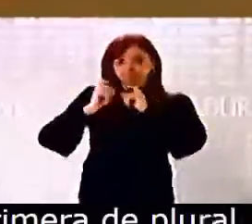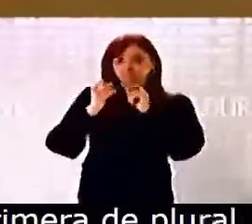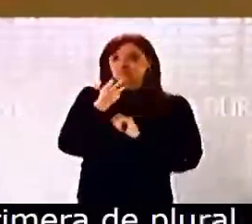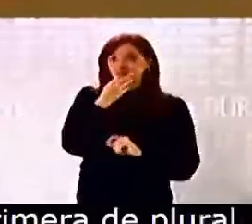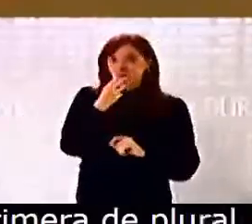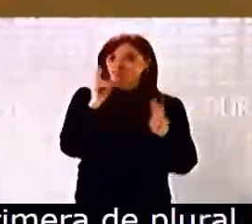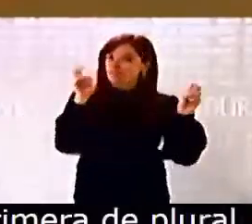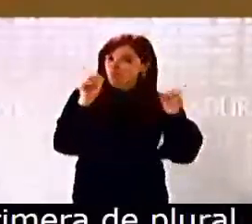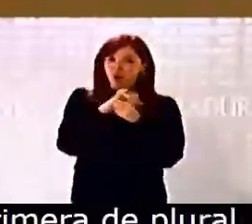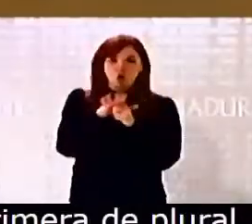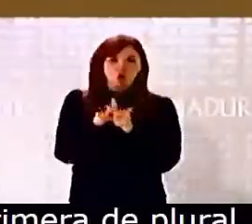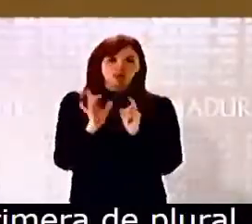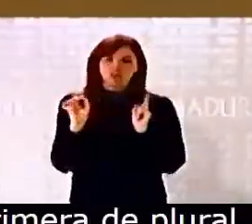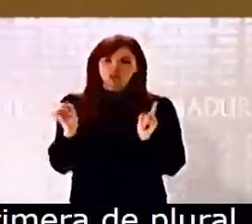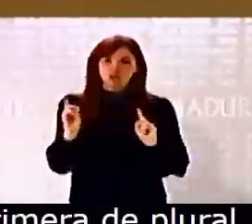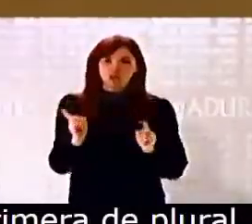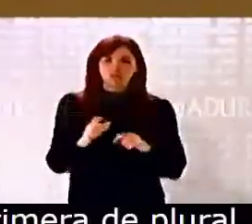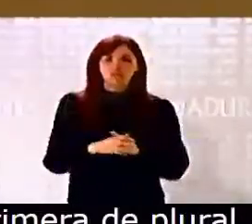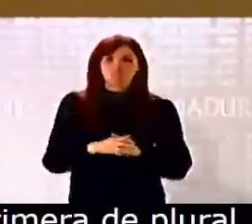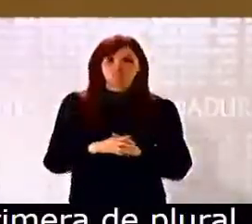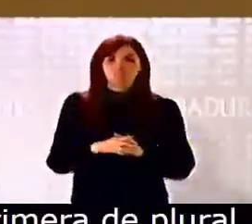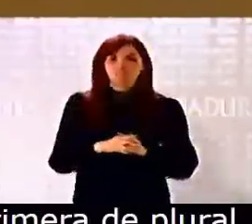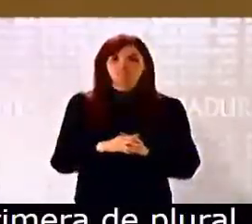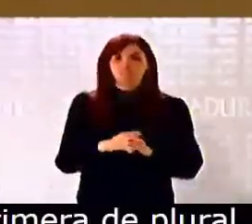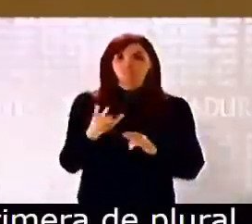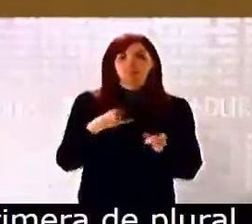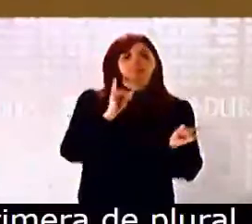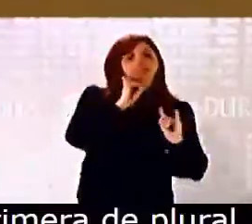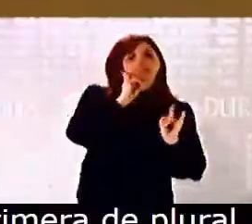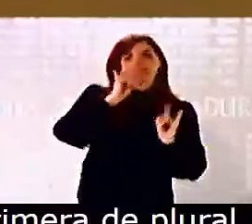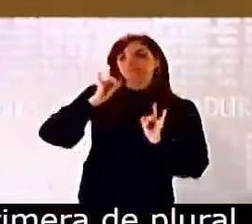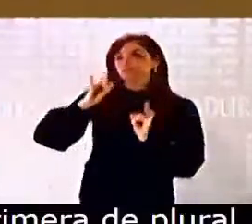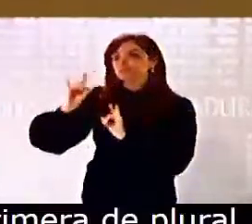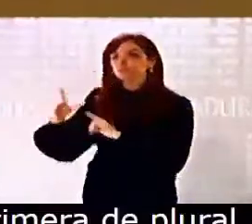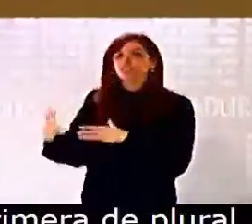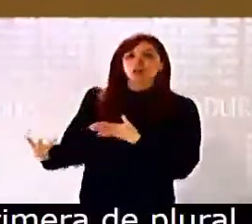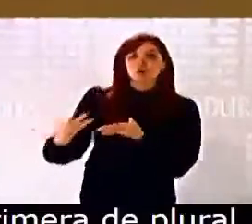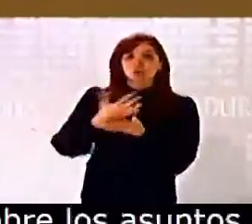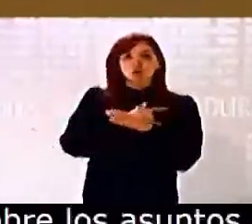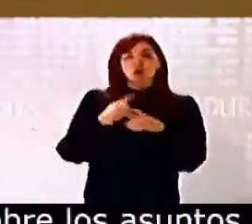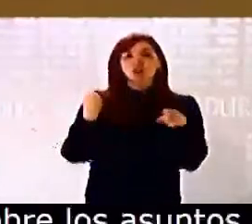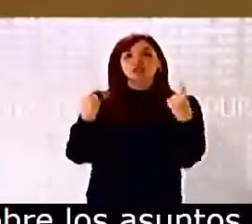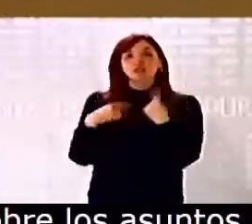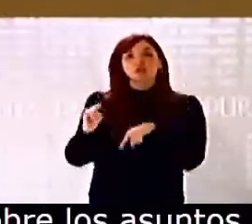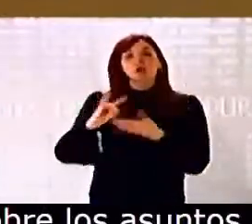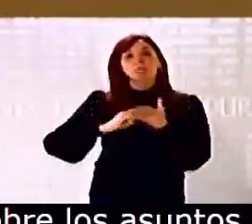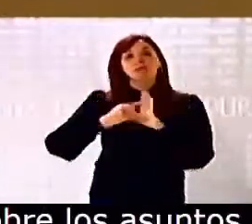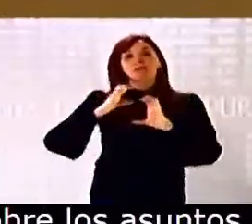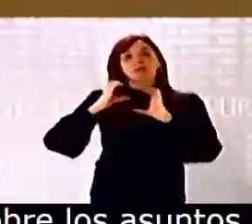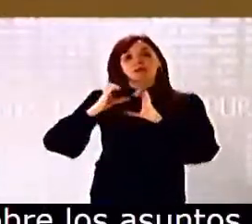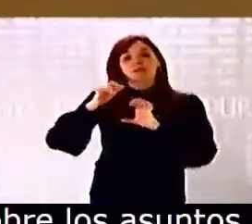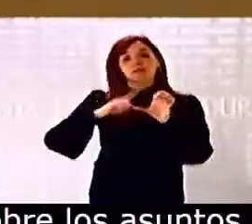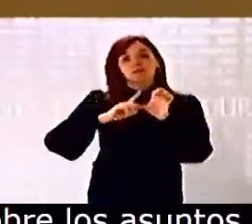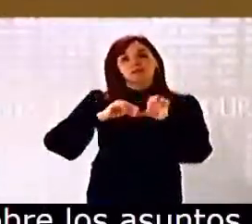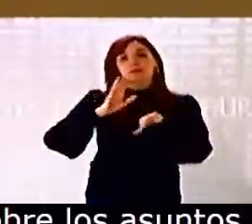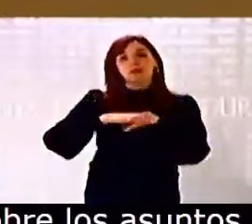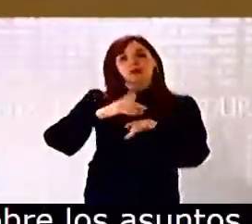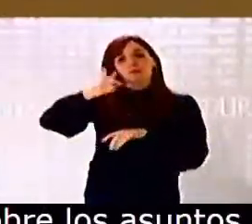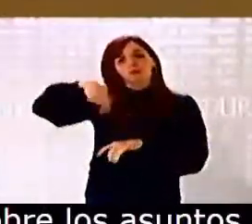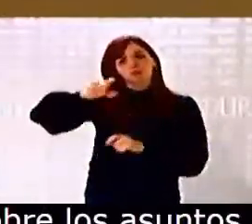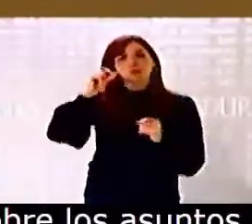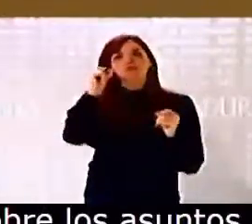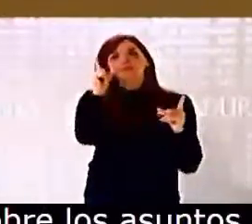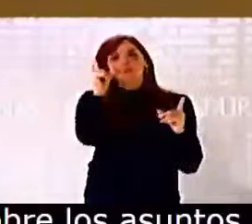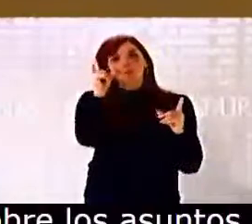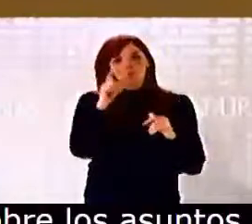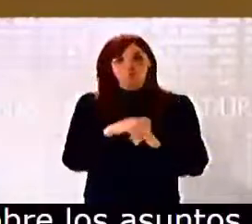tarde, hice una ronda de llamadas con todos los directores de los medios de comunicación en Extremadura para que ustedes lo entiendan,